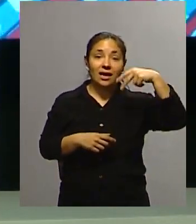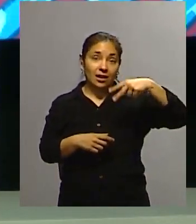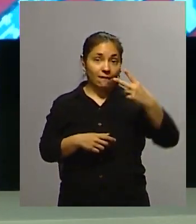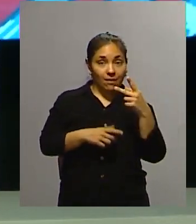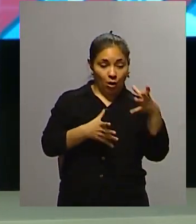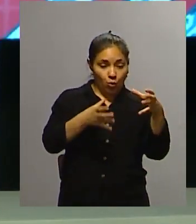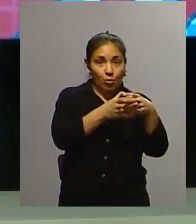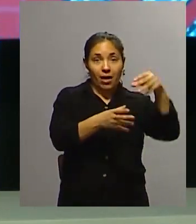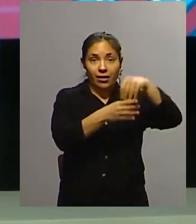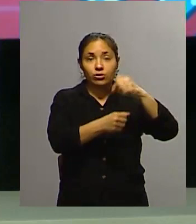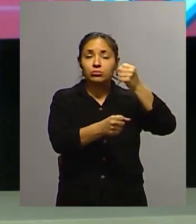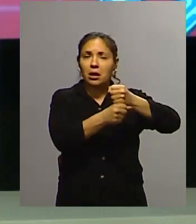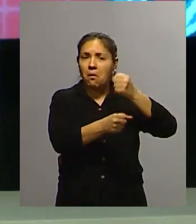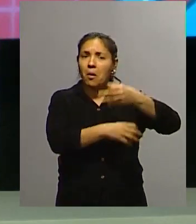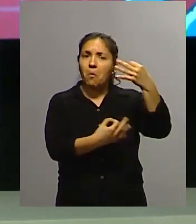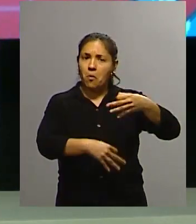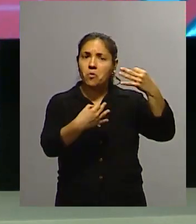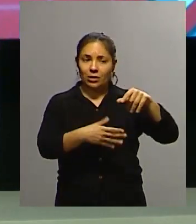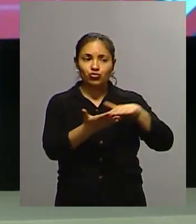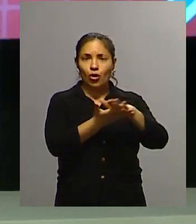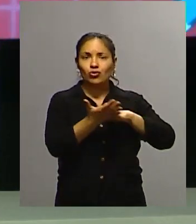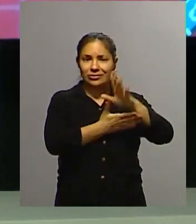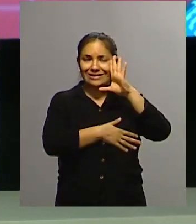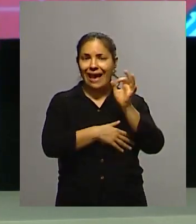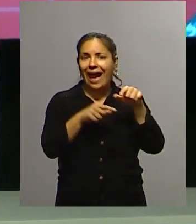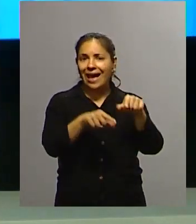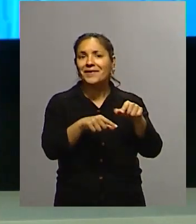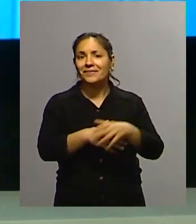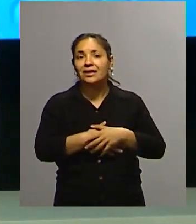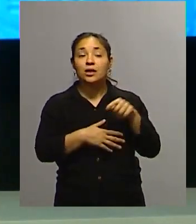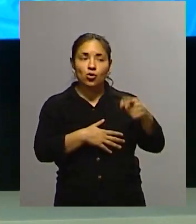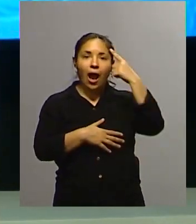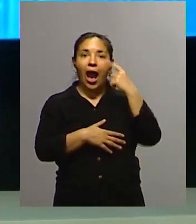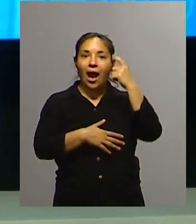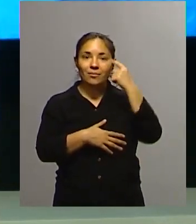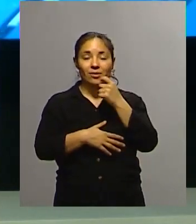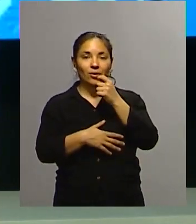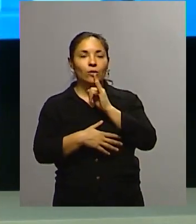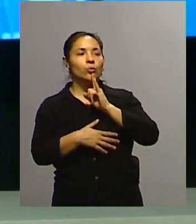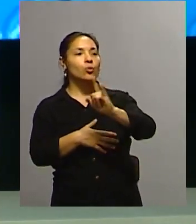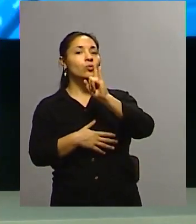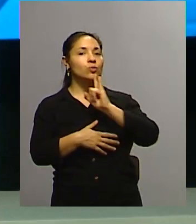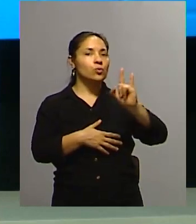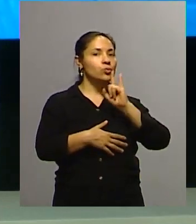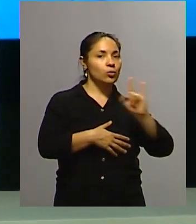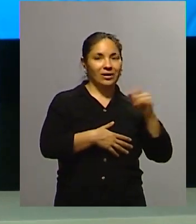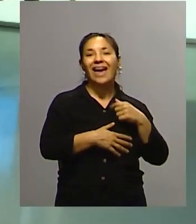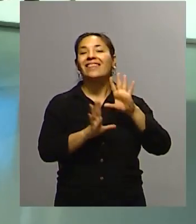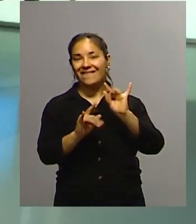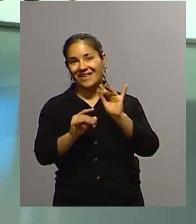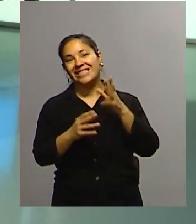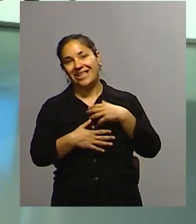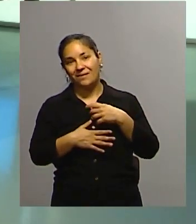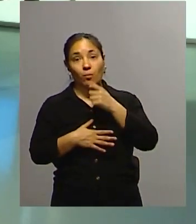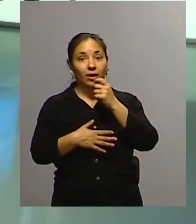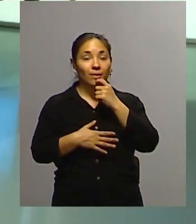trabajo que soluciona. Y en esto hay que aprender también a delegar, algo que es difícil, ¿no? Sí. Porque cuando delegás querés que